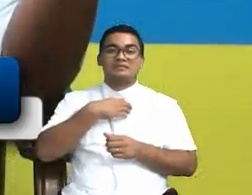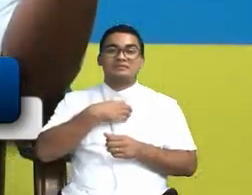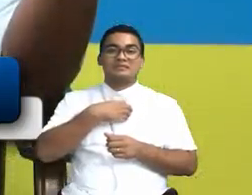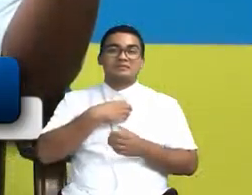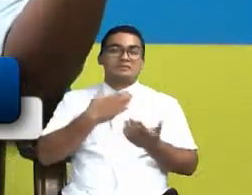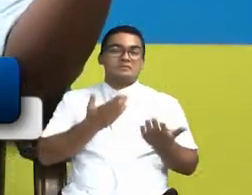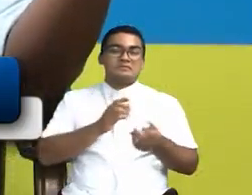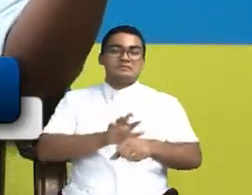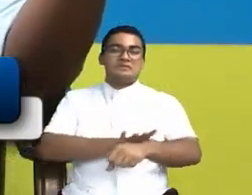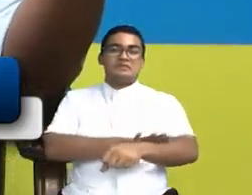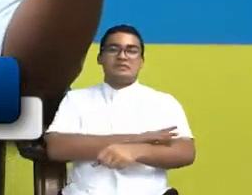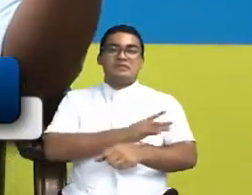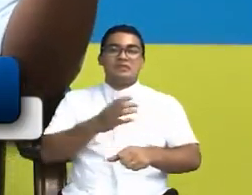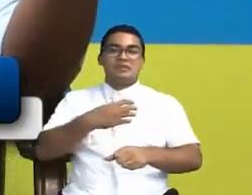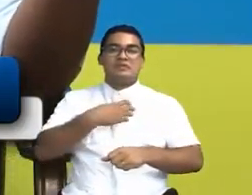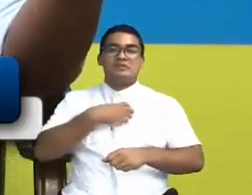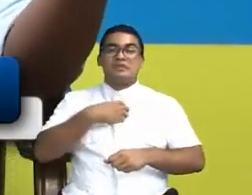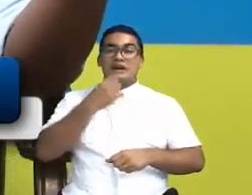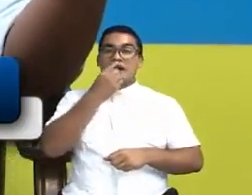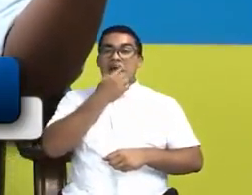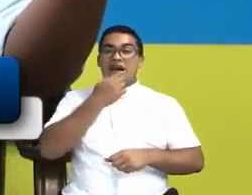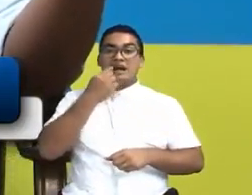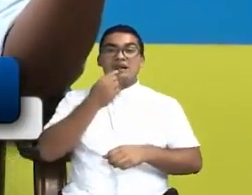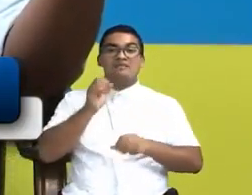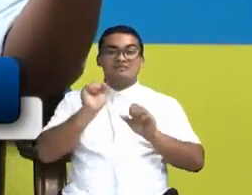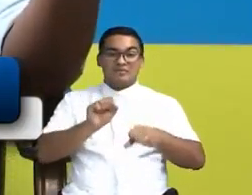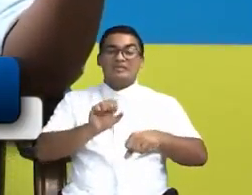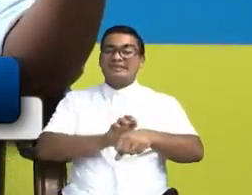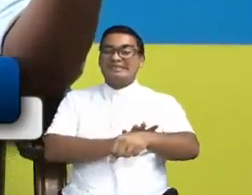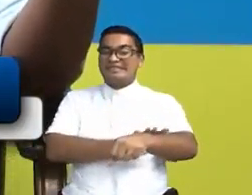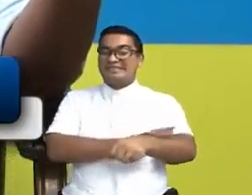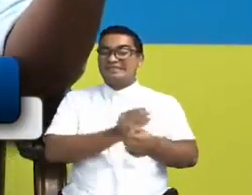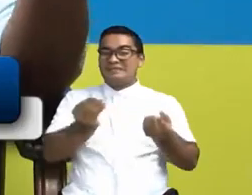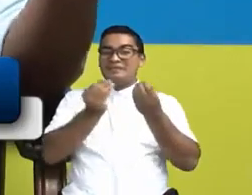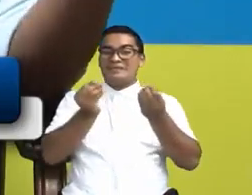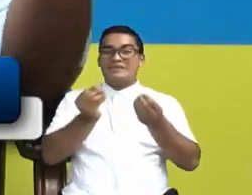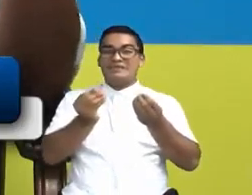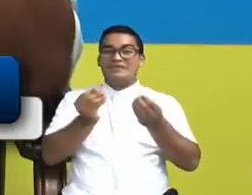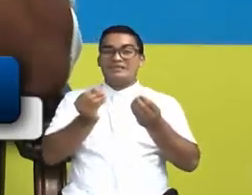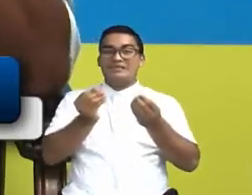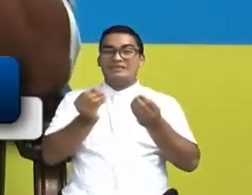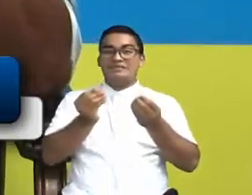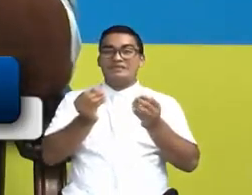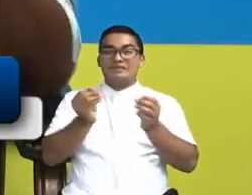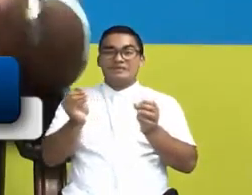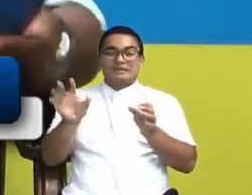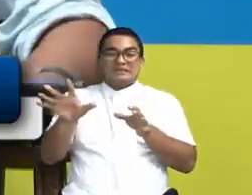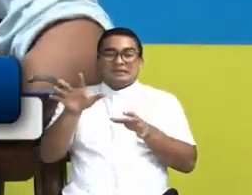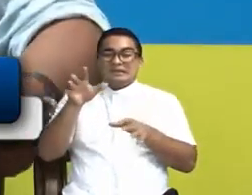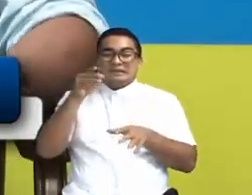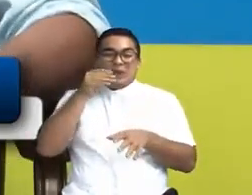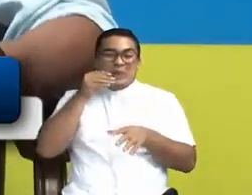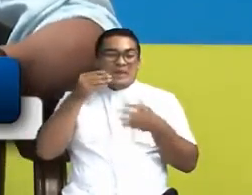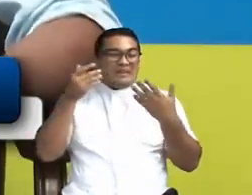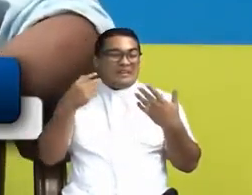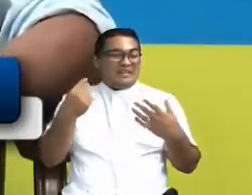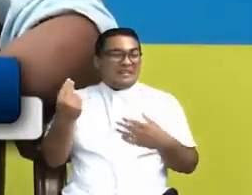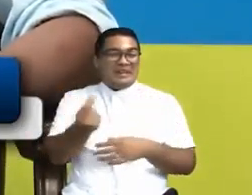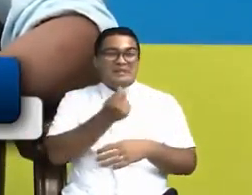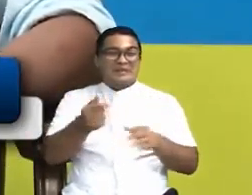sentidos, nuestro órgano que es muy sensible. Por nada y nada se contamina. Por ejemplo, si usted, a